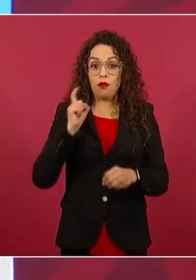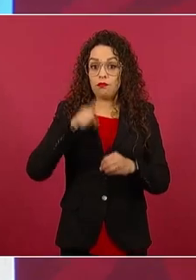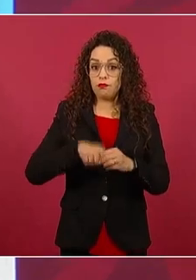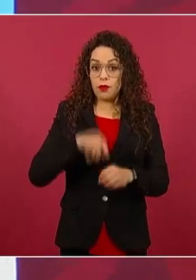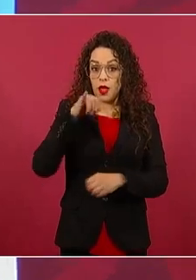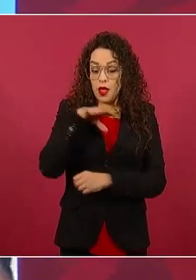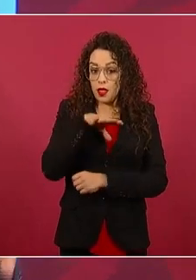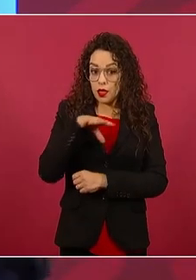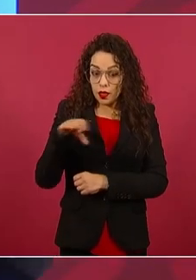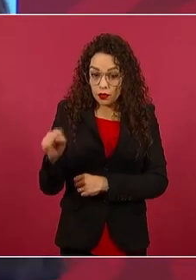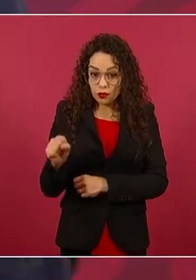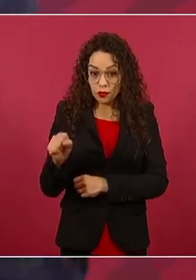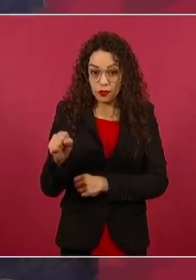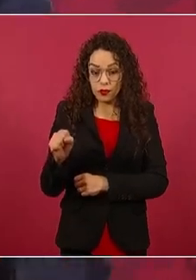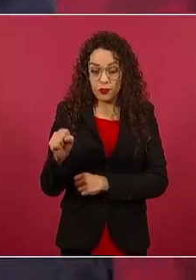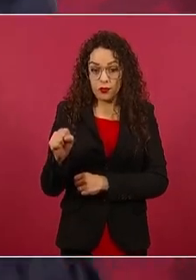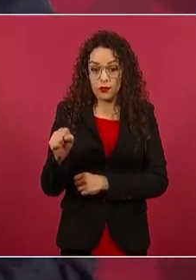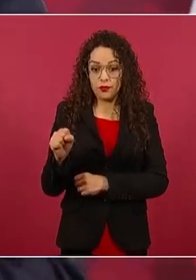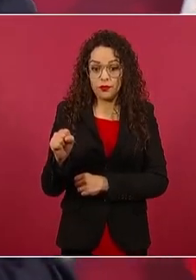que